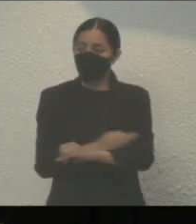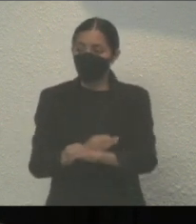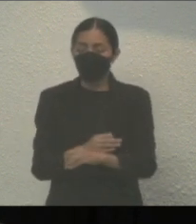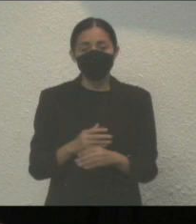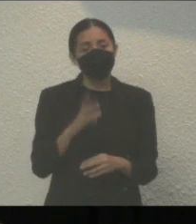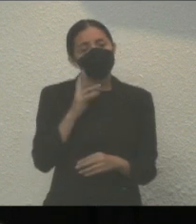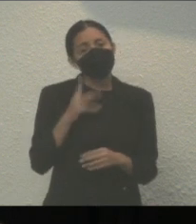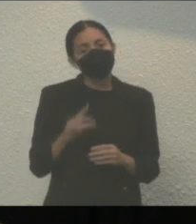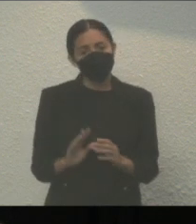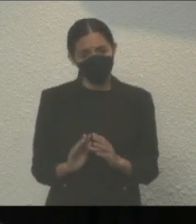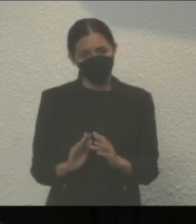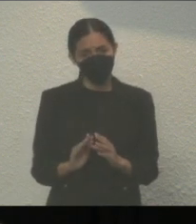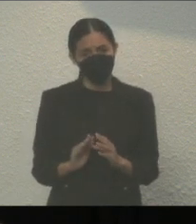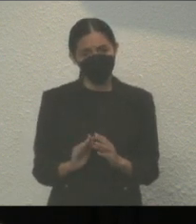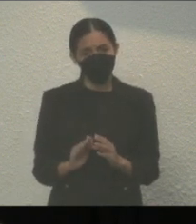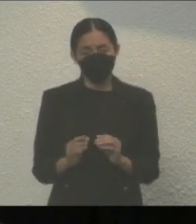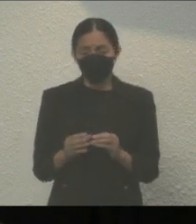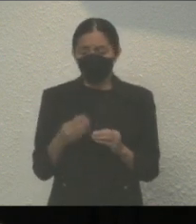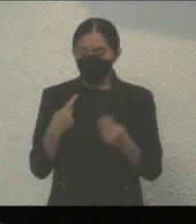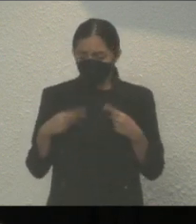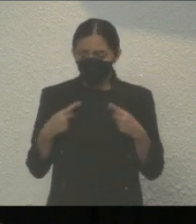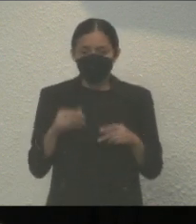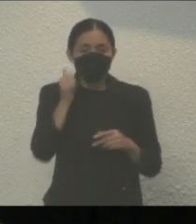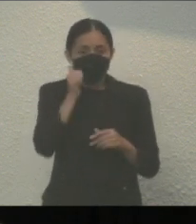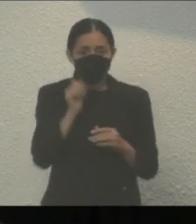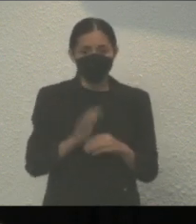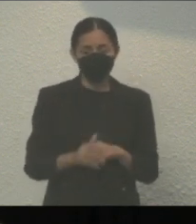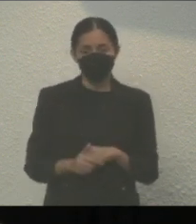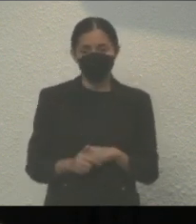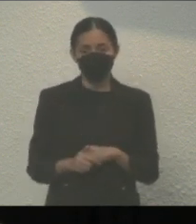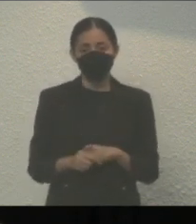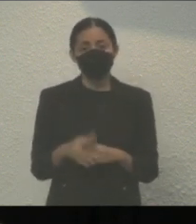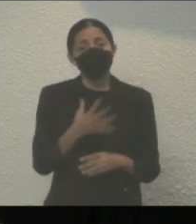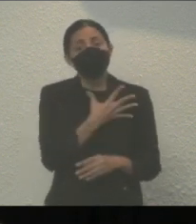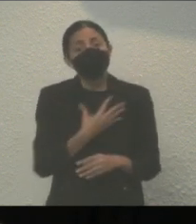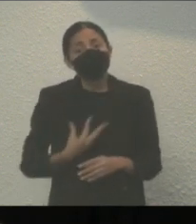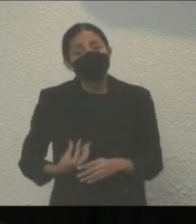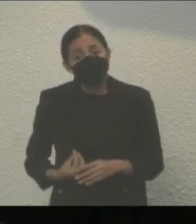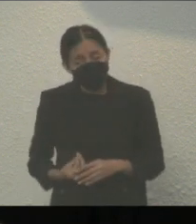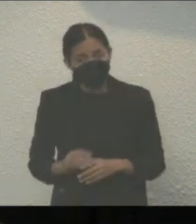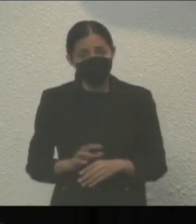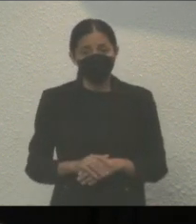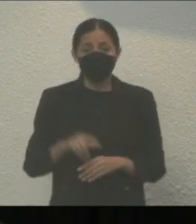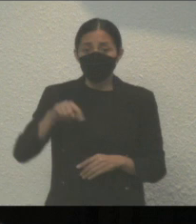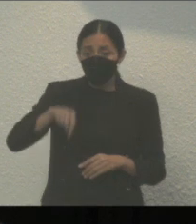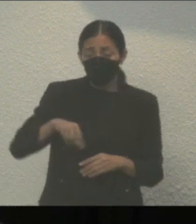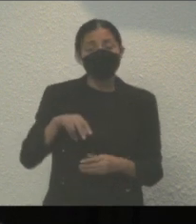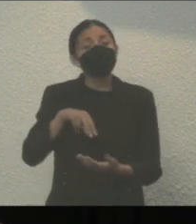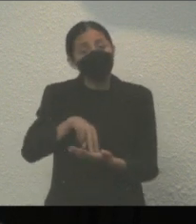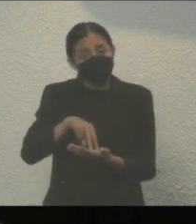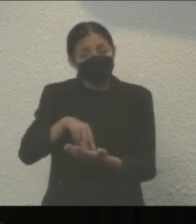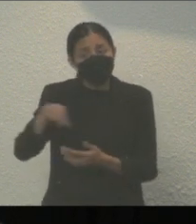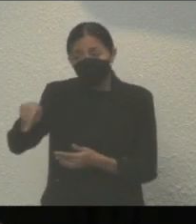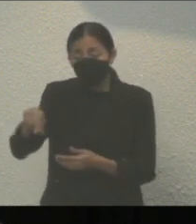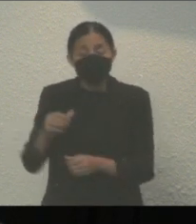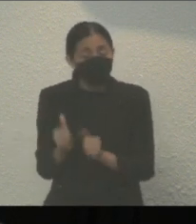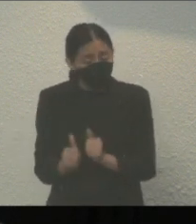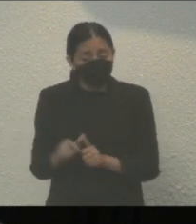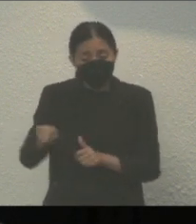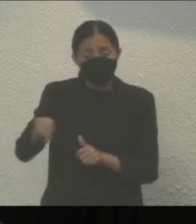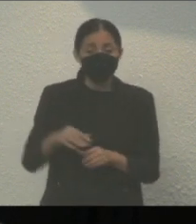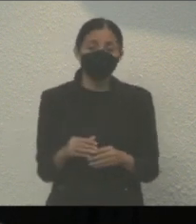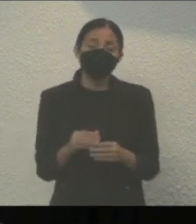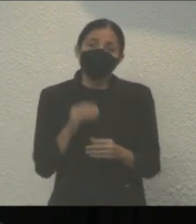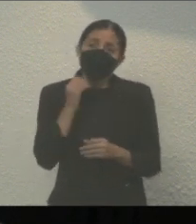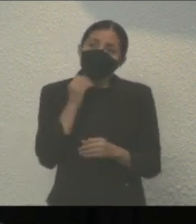el mejor complemento para lograrlo. A mis hijos, que están también presentes, por ser mi